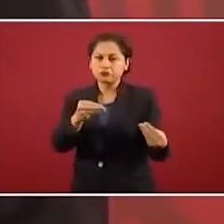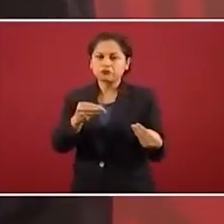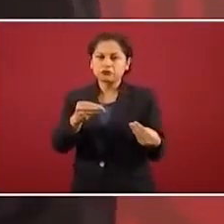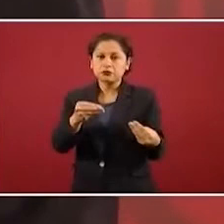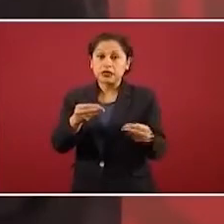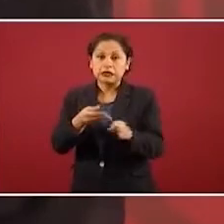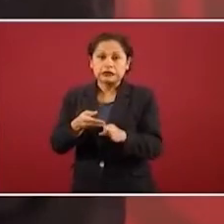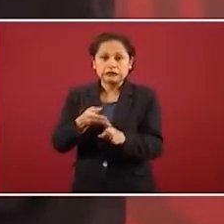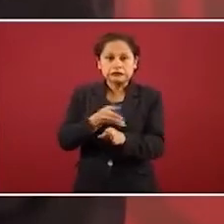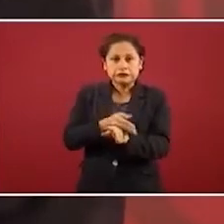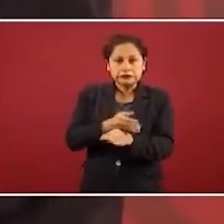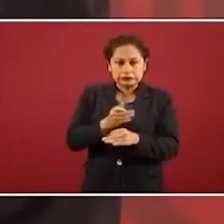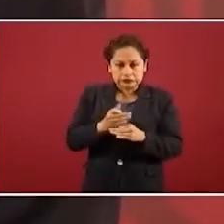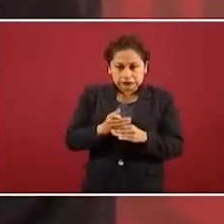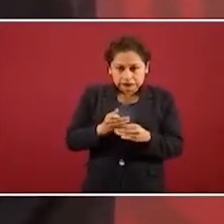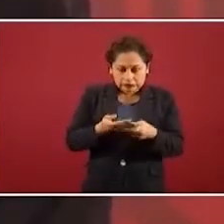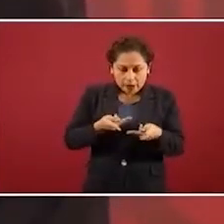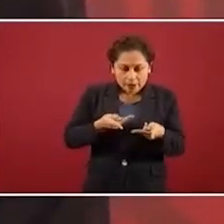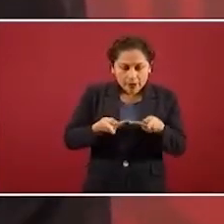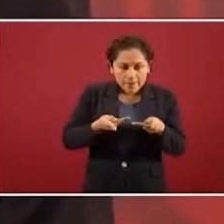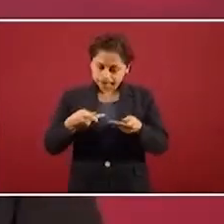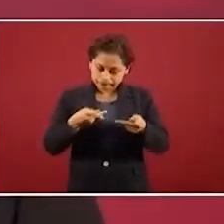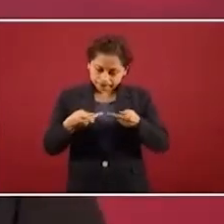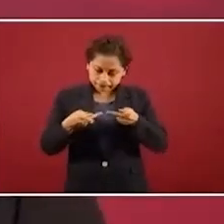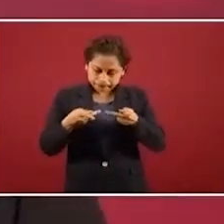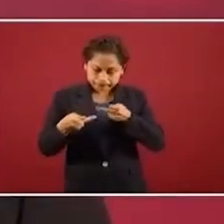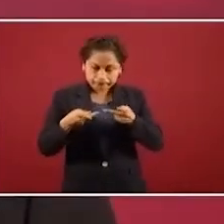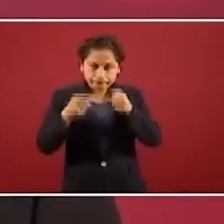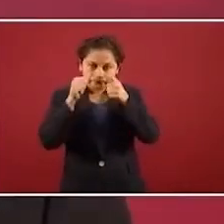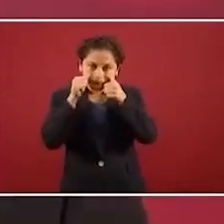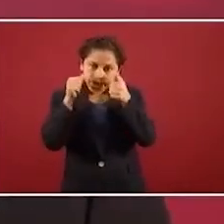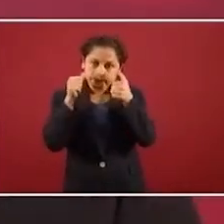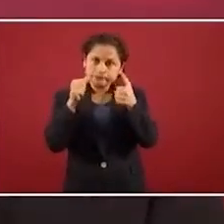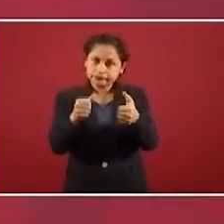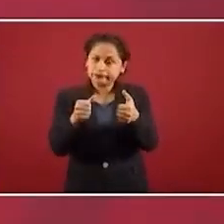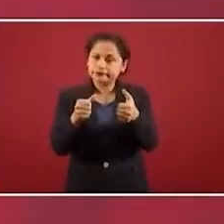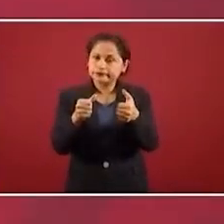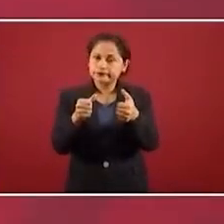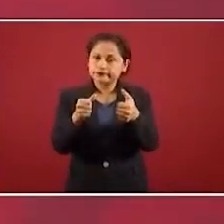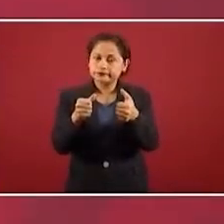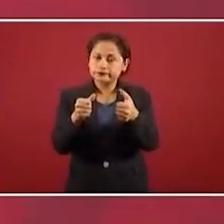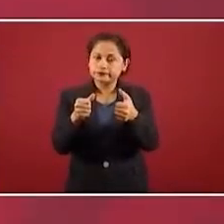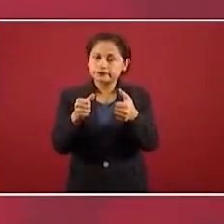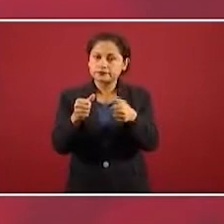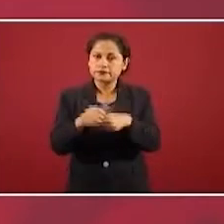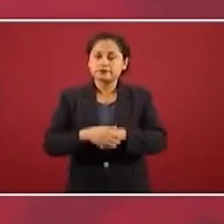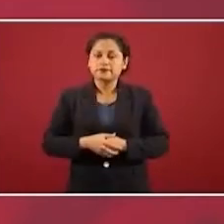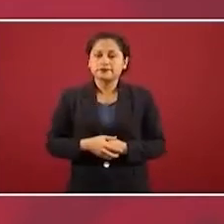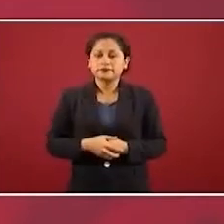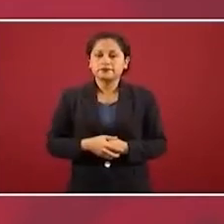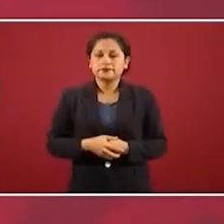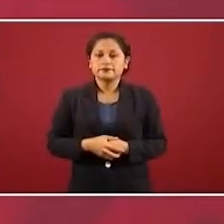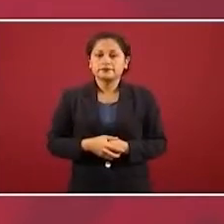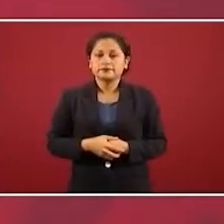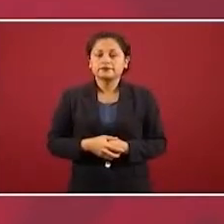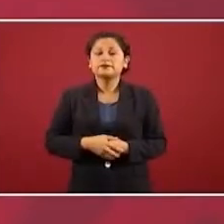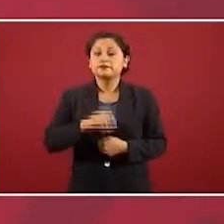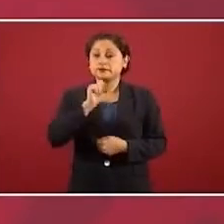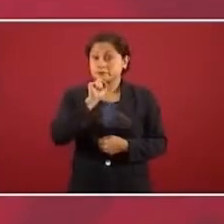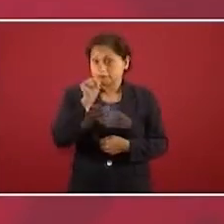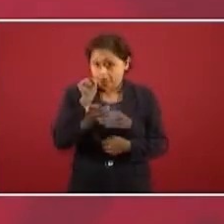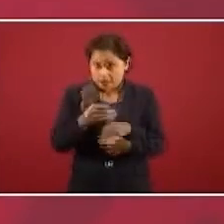no confiarnos y ya estamos también elaborando